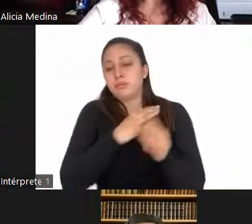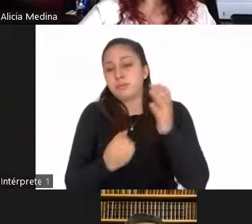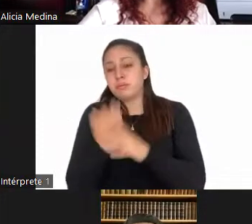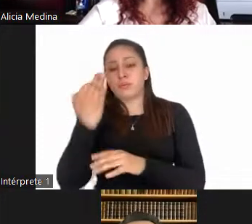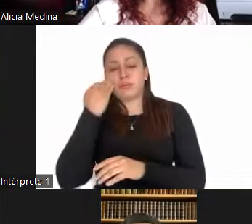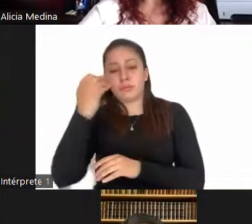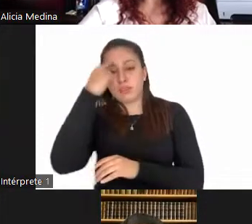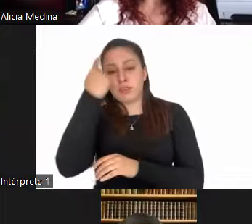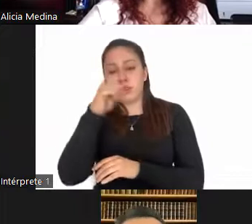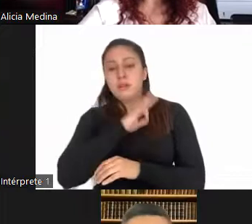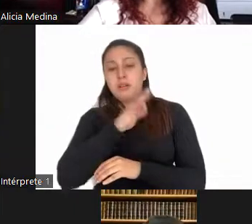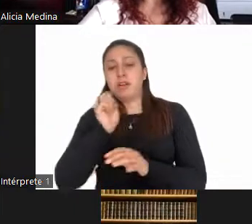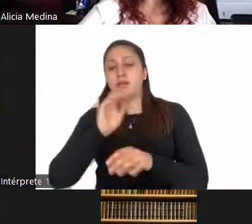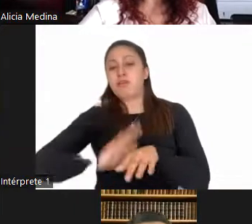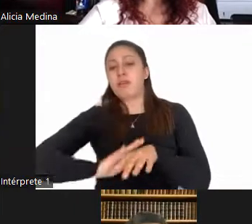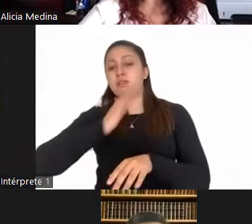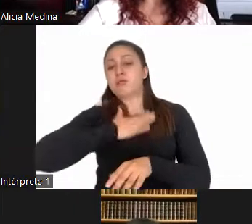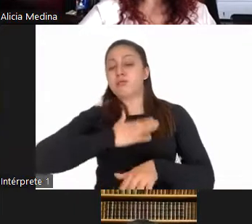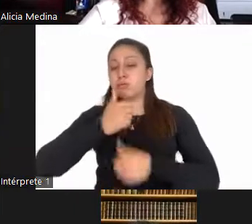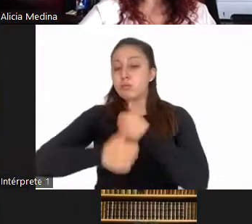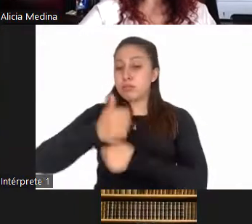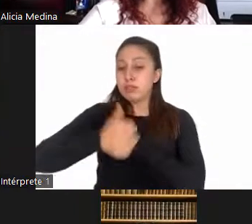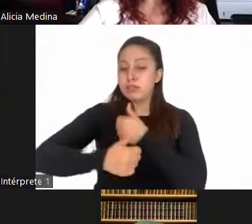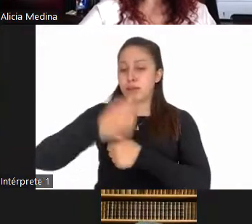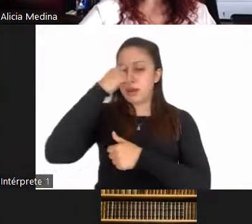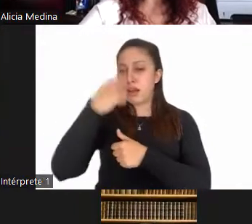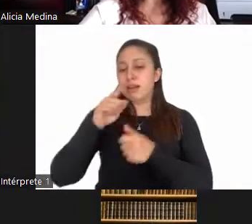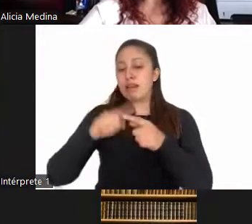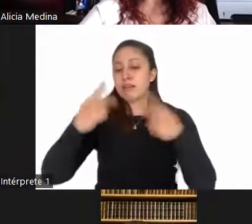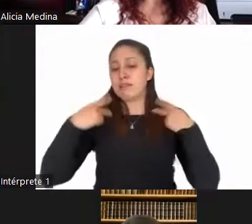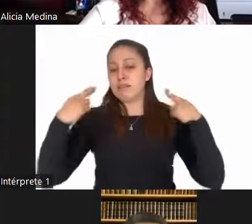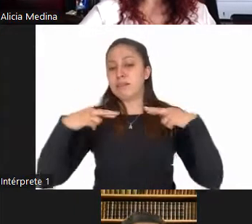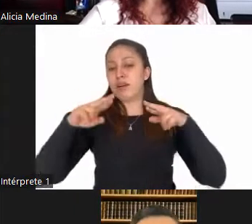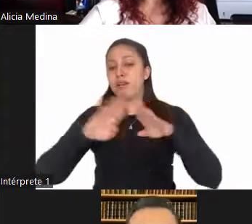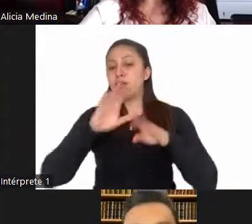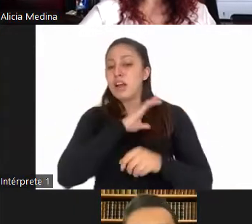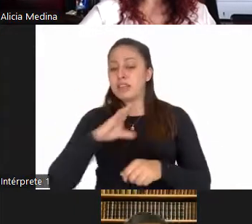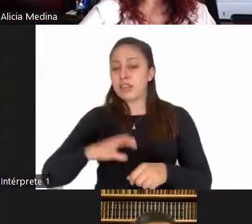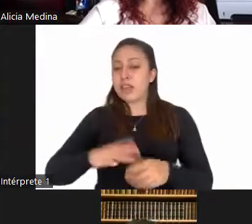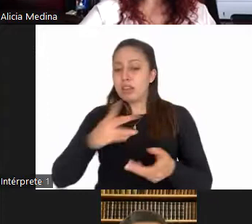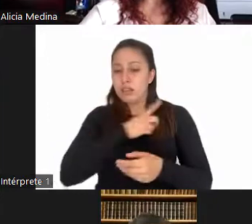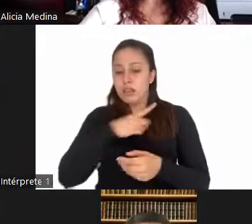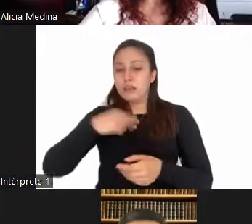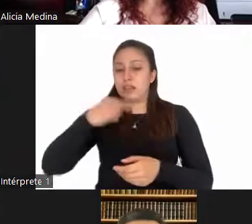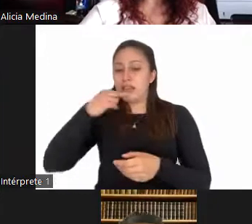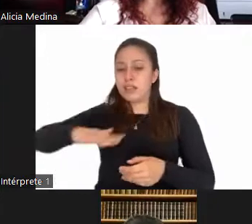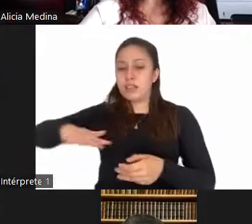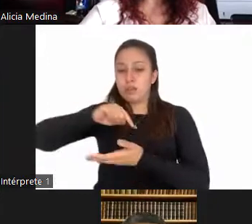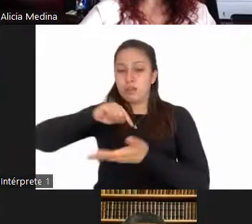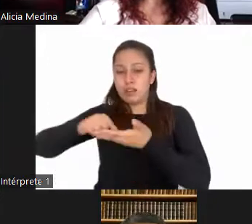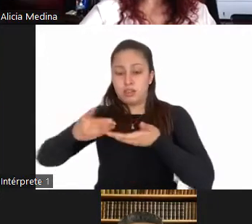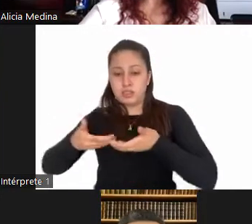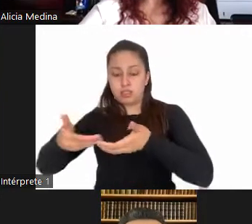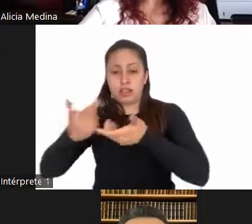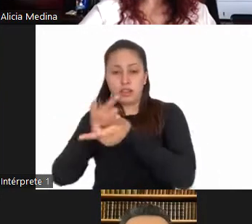una competencia justa, una competencia leal, pero utilizando el espacio público para lo que es, de manera ordenada, como dice el código, y claro, quien no lo haga